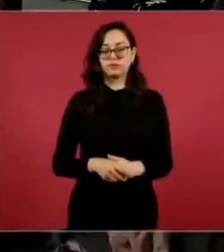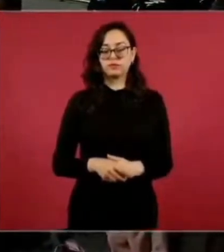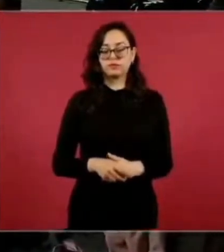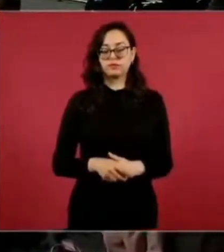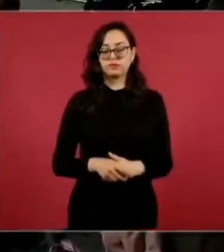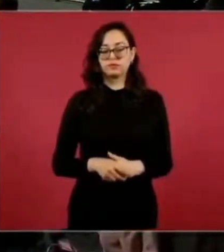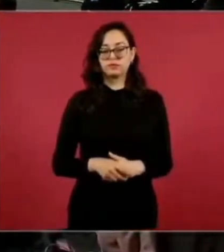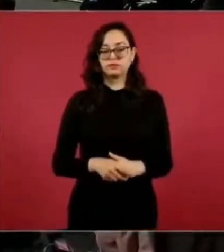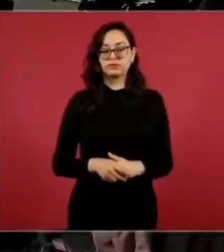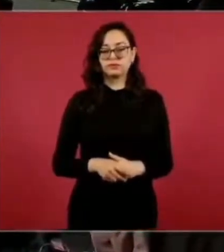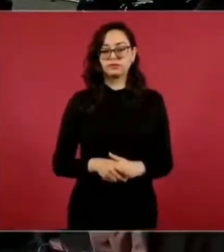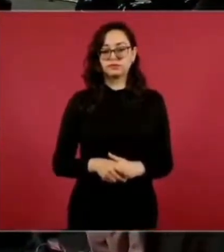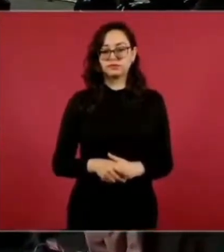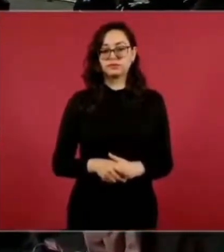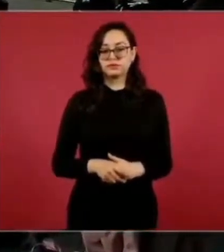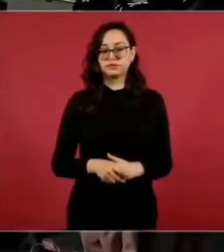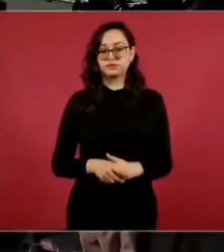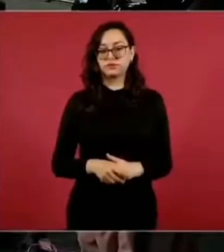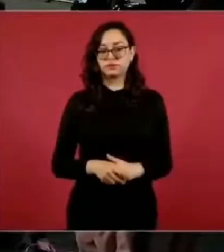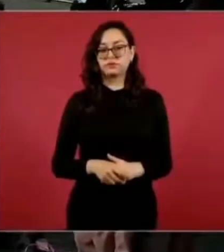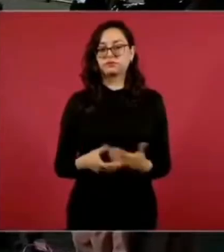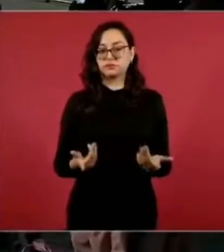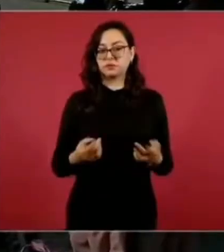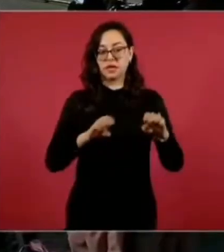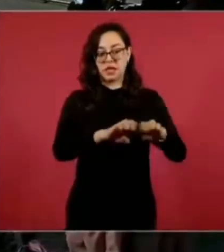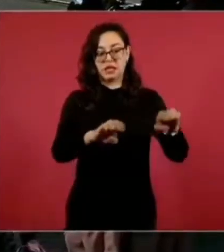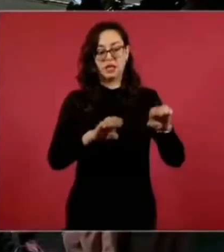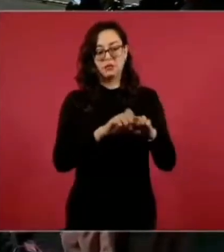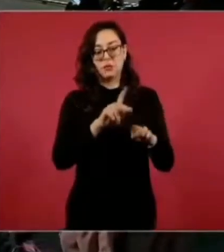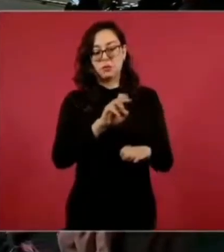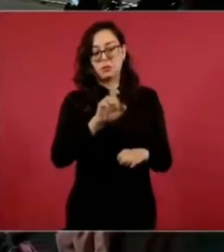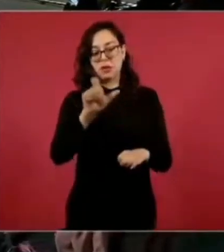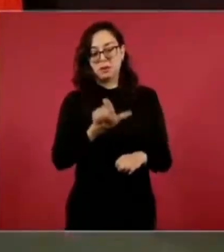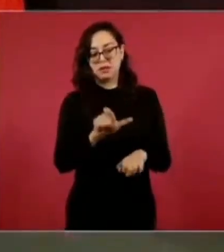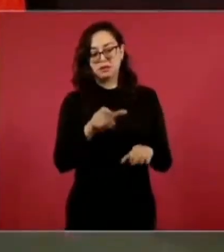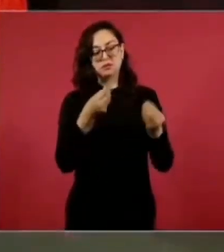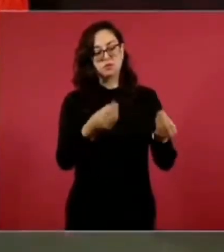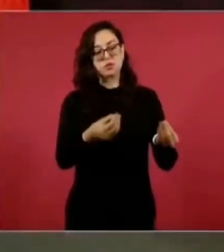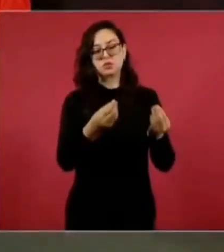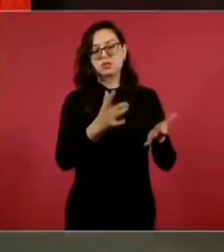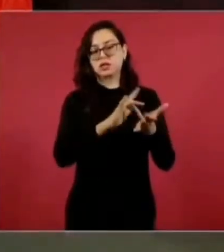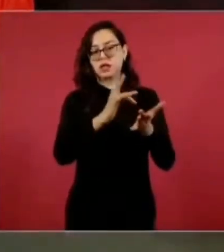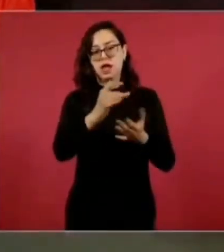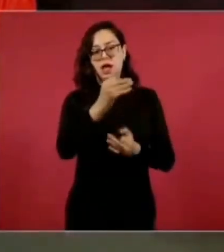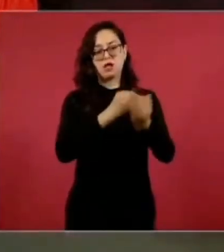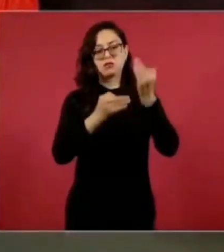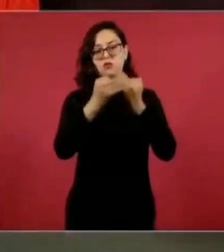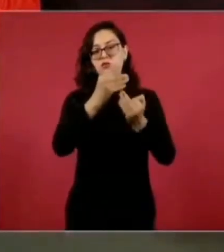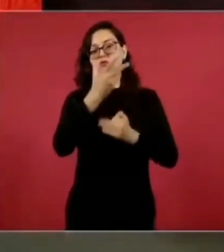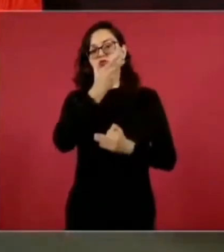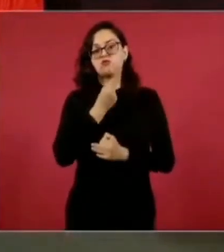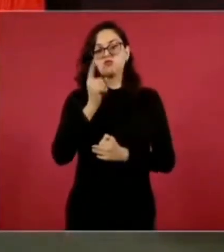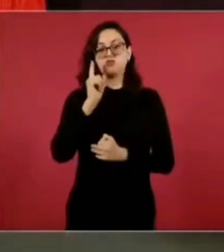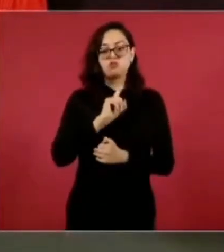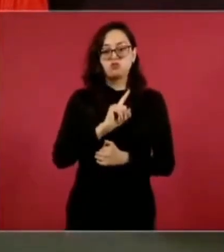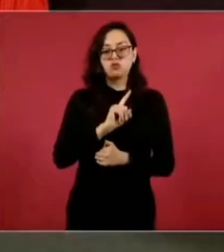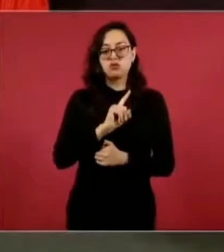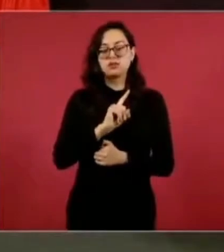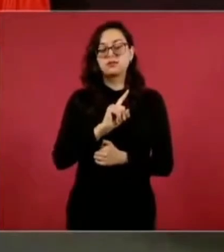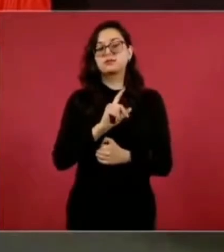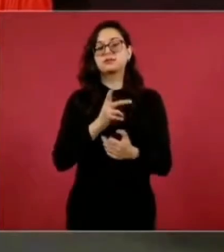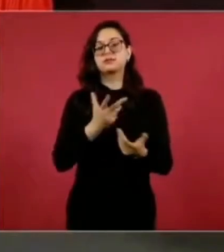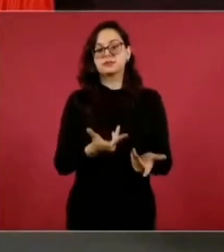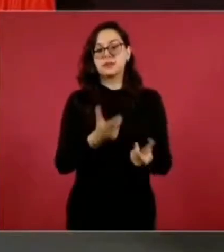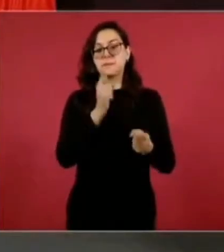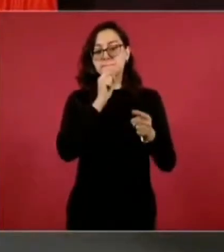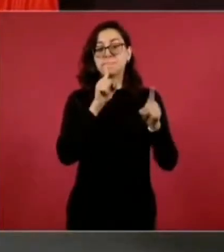Y agradecerle mucho al equipo de Pemex, a todos, todas, desde luego